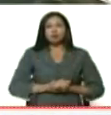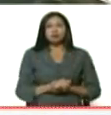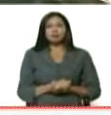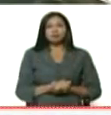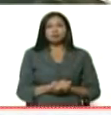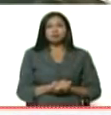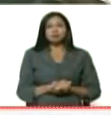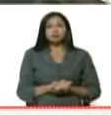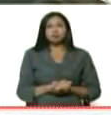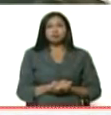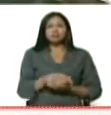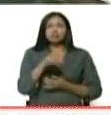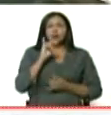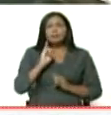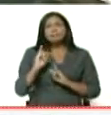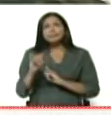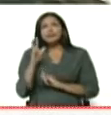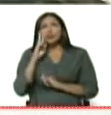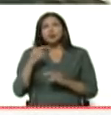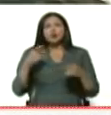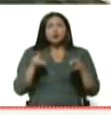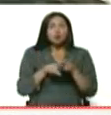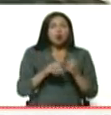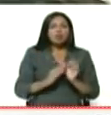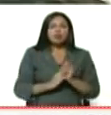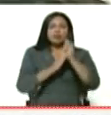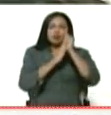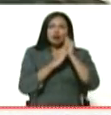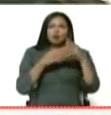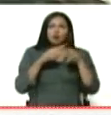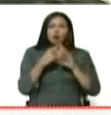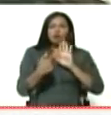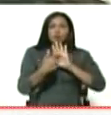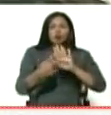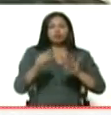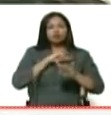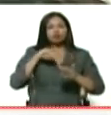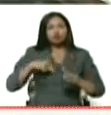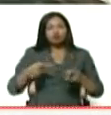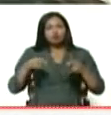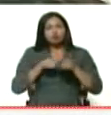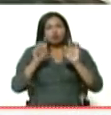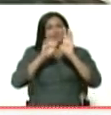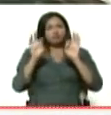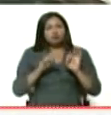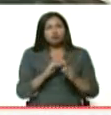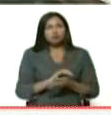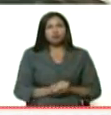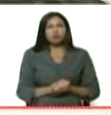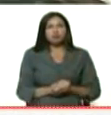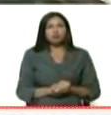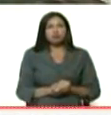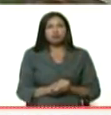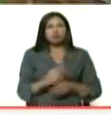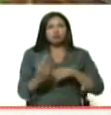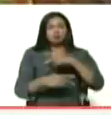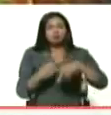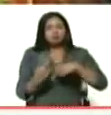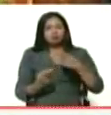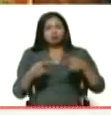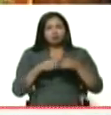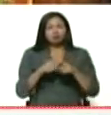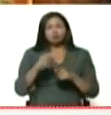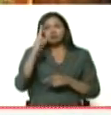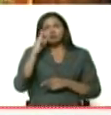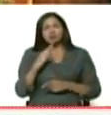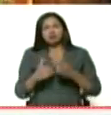ser una de las grandes tareas del liderazgo que representamos. Liderazgo legítimo, popular, revolucionario,